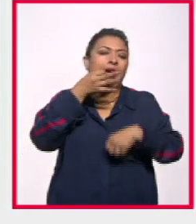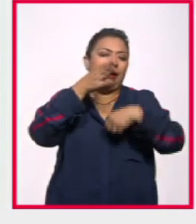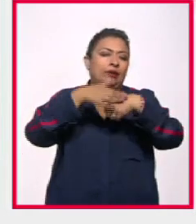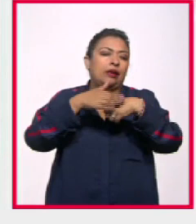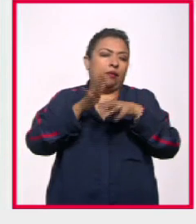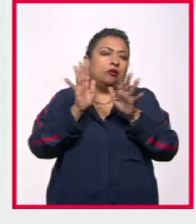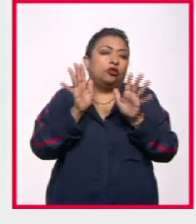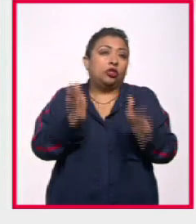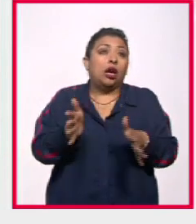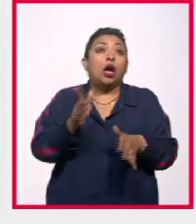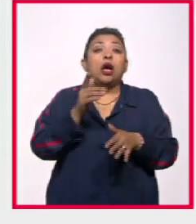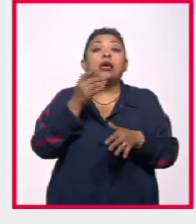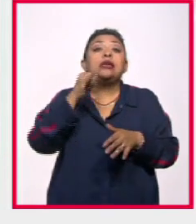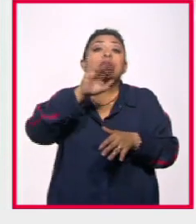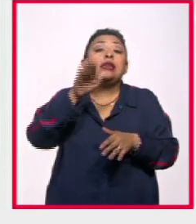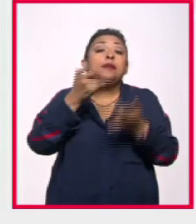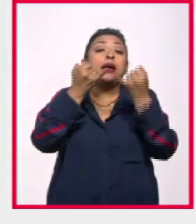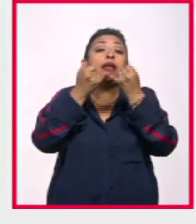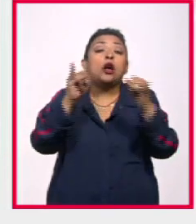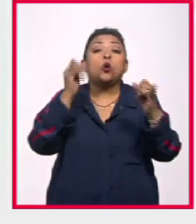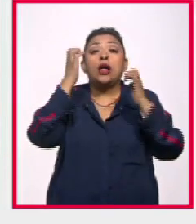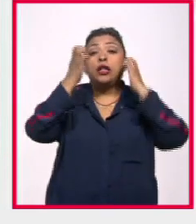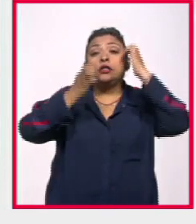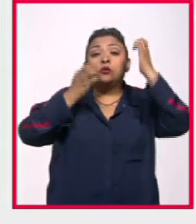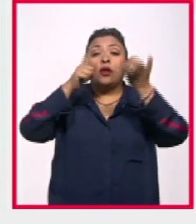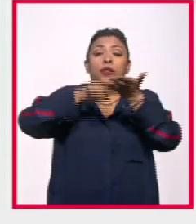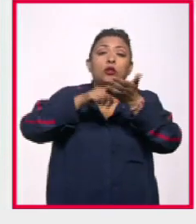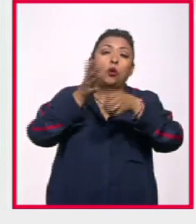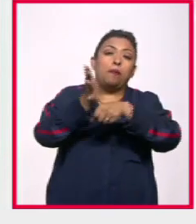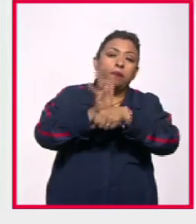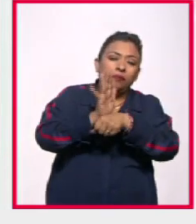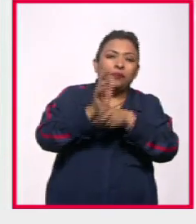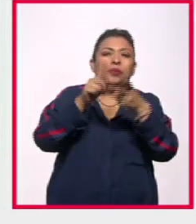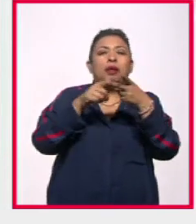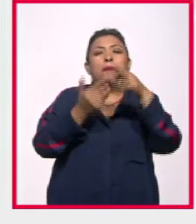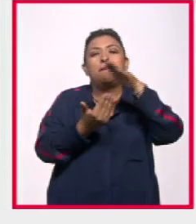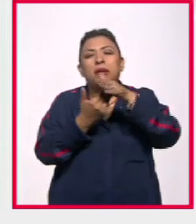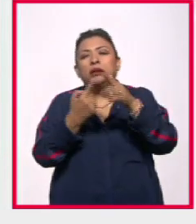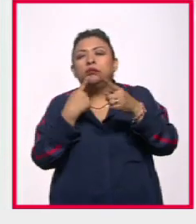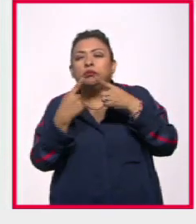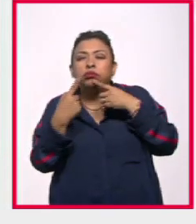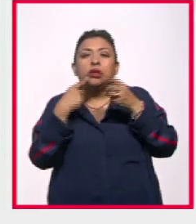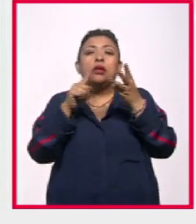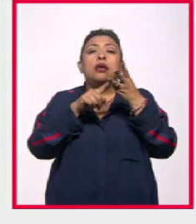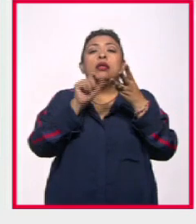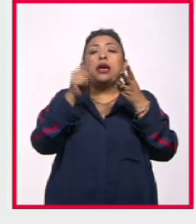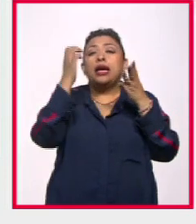en algún momento cuando se iba a inaugurar esta muestra que incluye cine, mesas de reflexión y